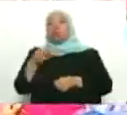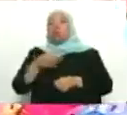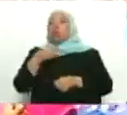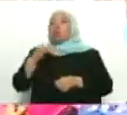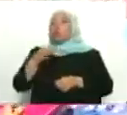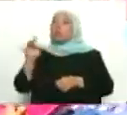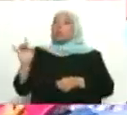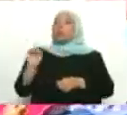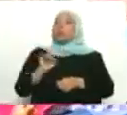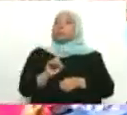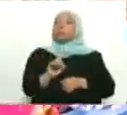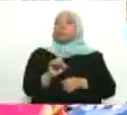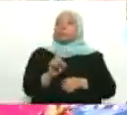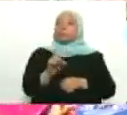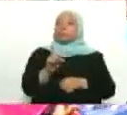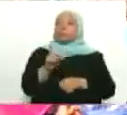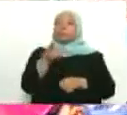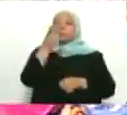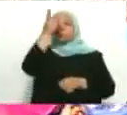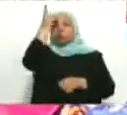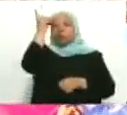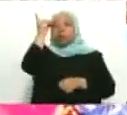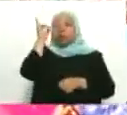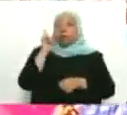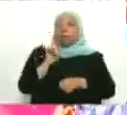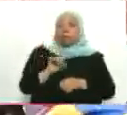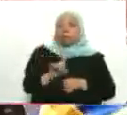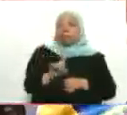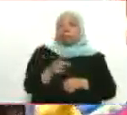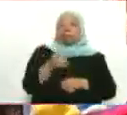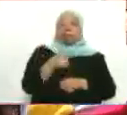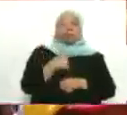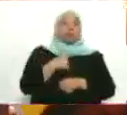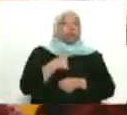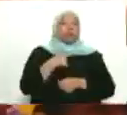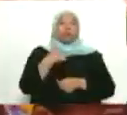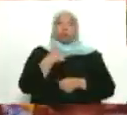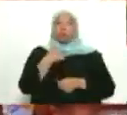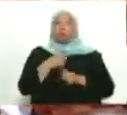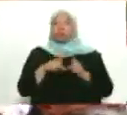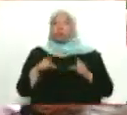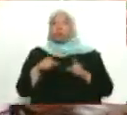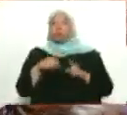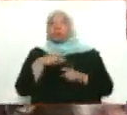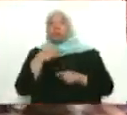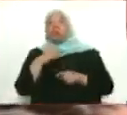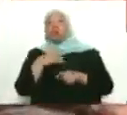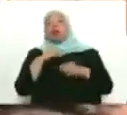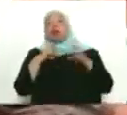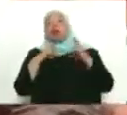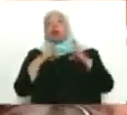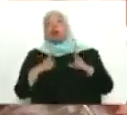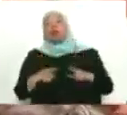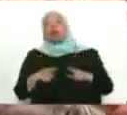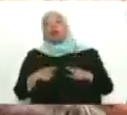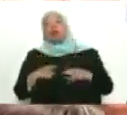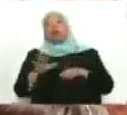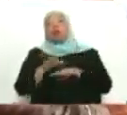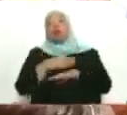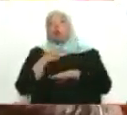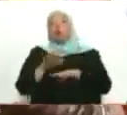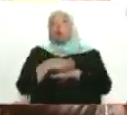primero. Bueno, yo estoy recuperando mis condiciones aquí en el estado Cojedes.